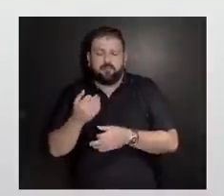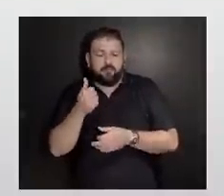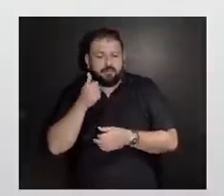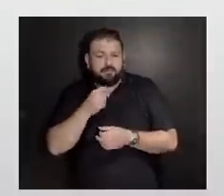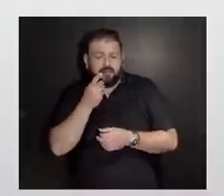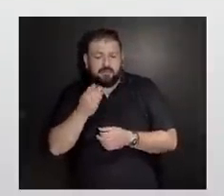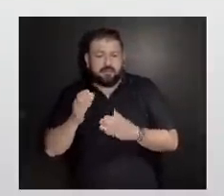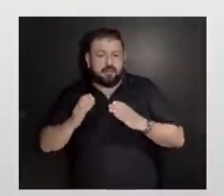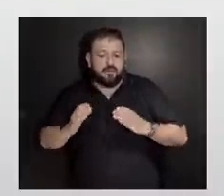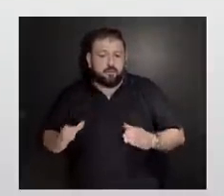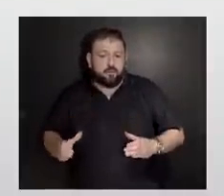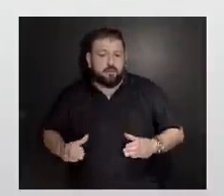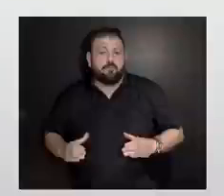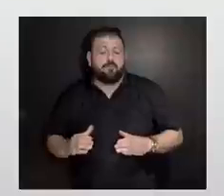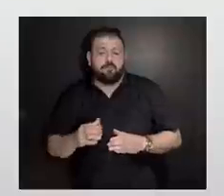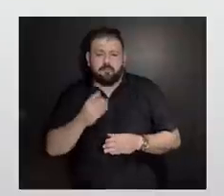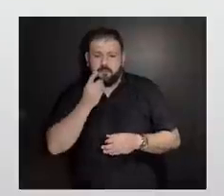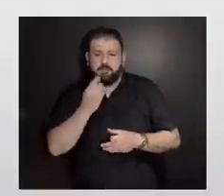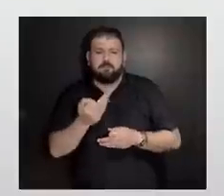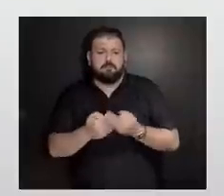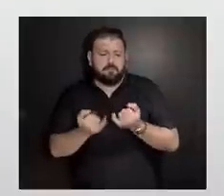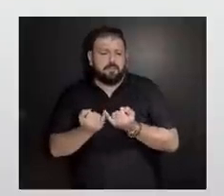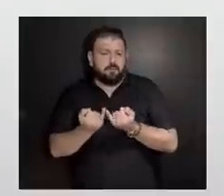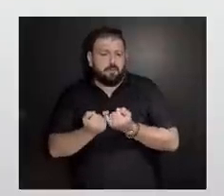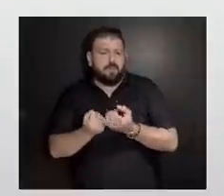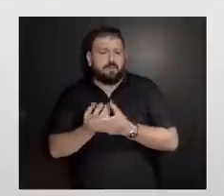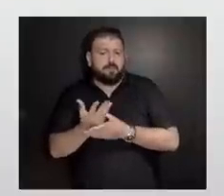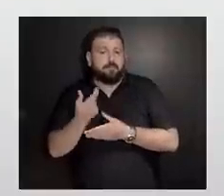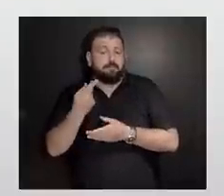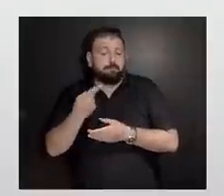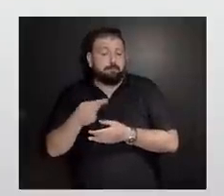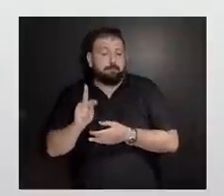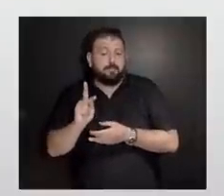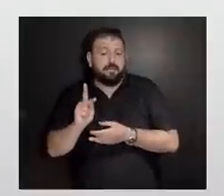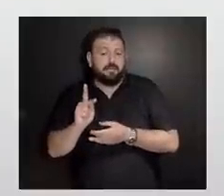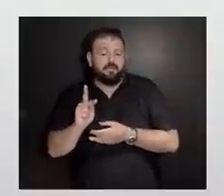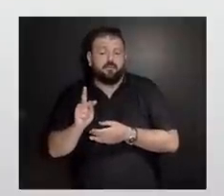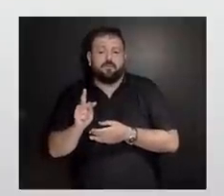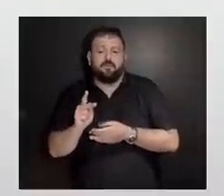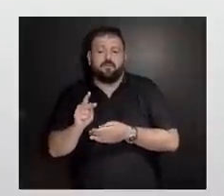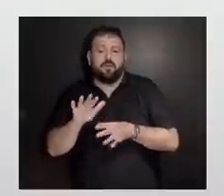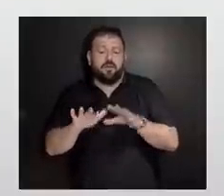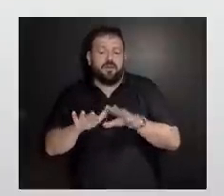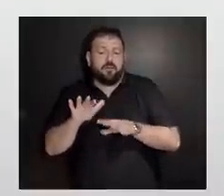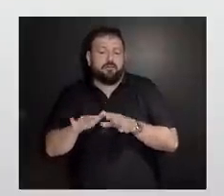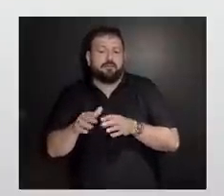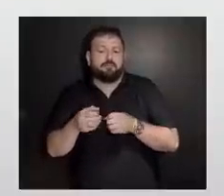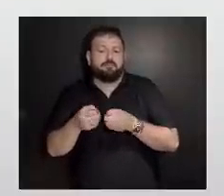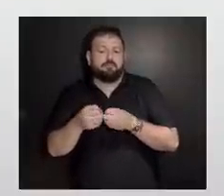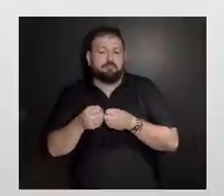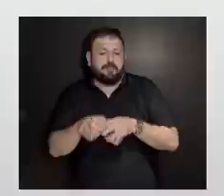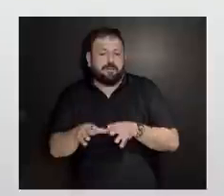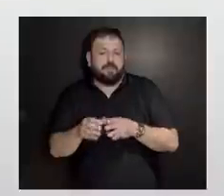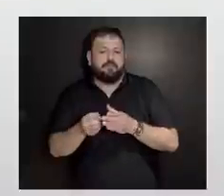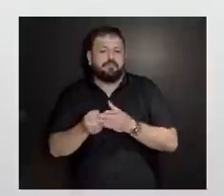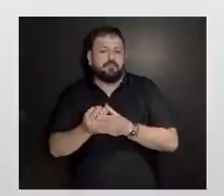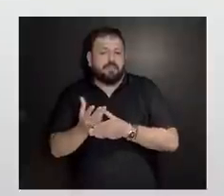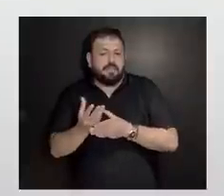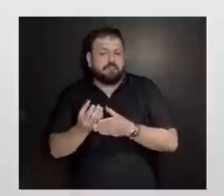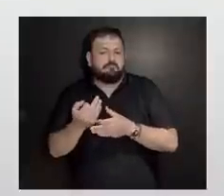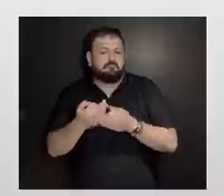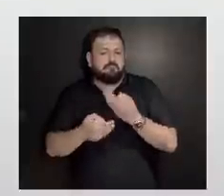decir, nuestro cuerpo va a seguirla produciendo pero de manera gradual va a ir perdiendo como esta sensibilidad o